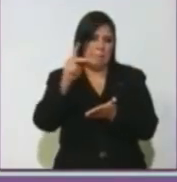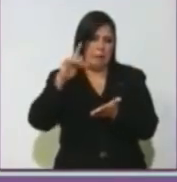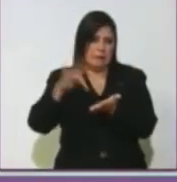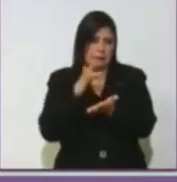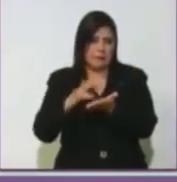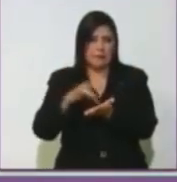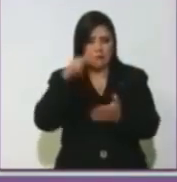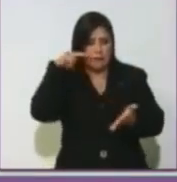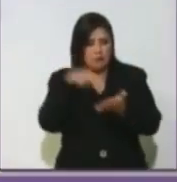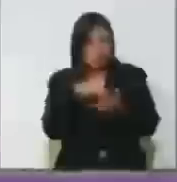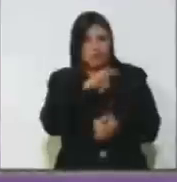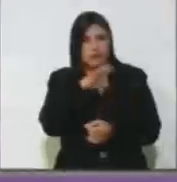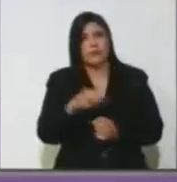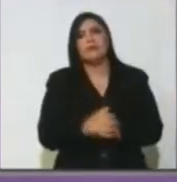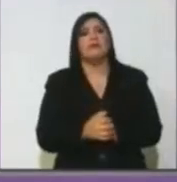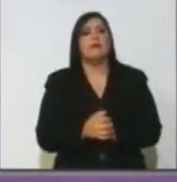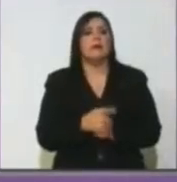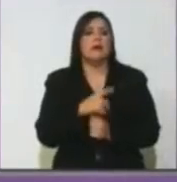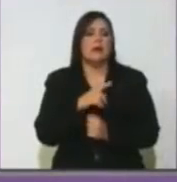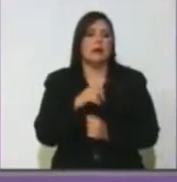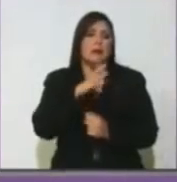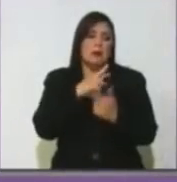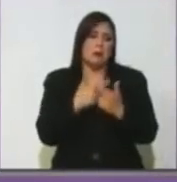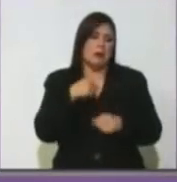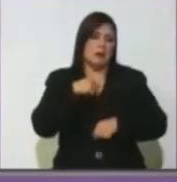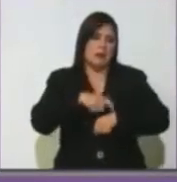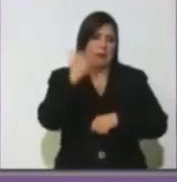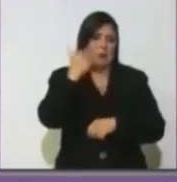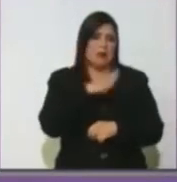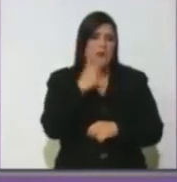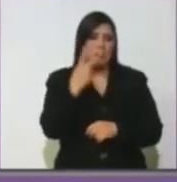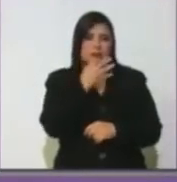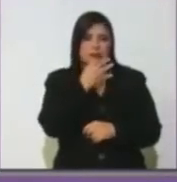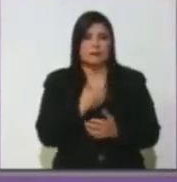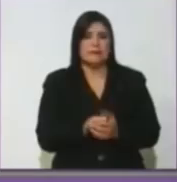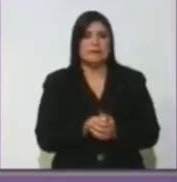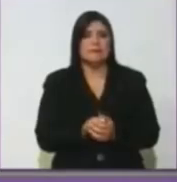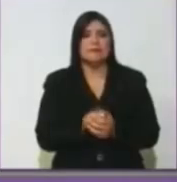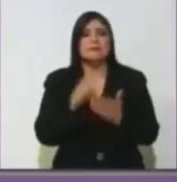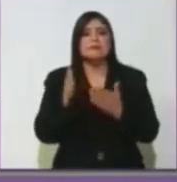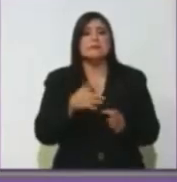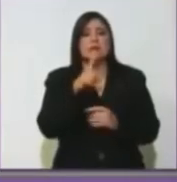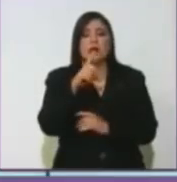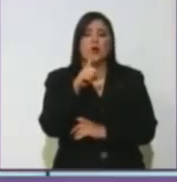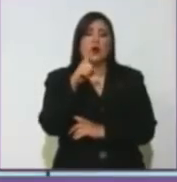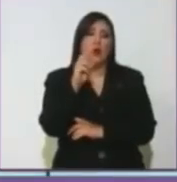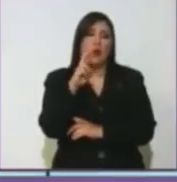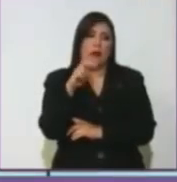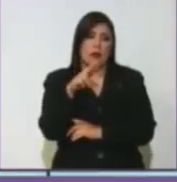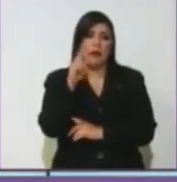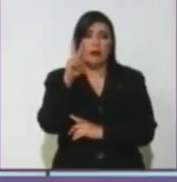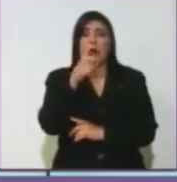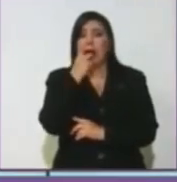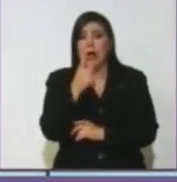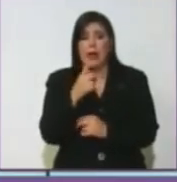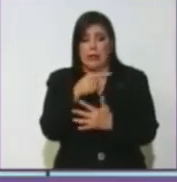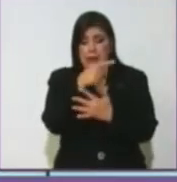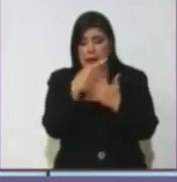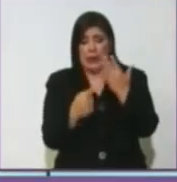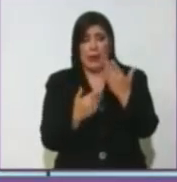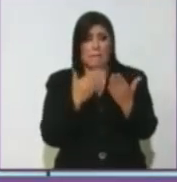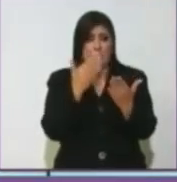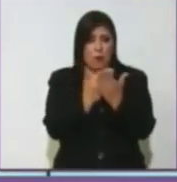de tiempo acumulado adelante el ordenador bueno las propuestas que pide la gente